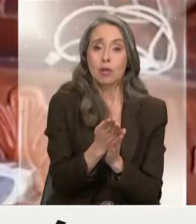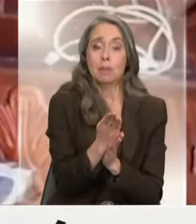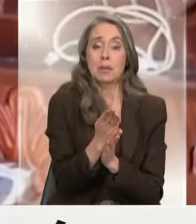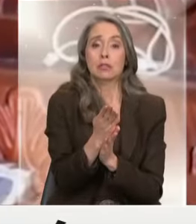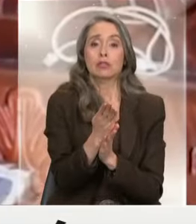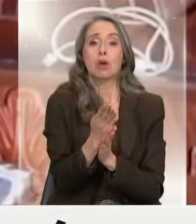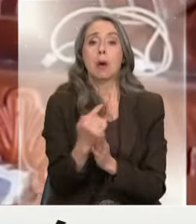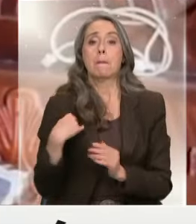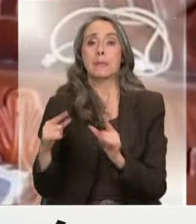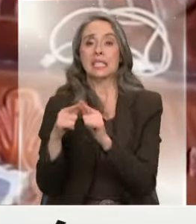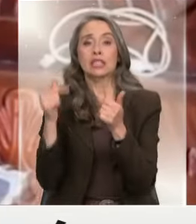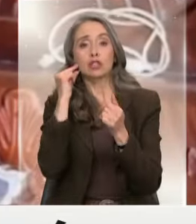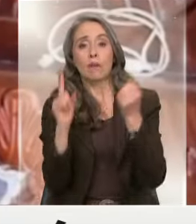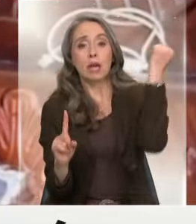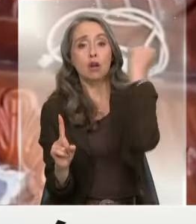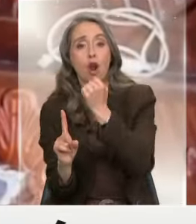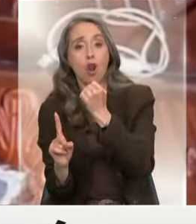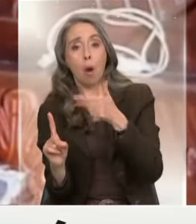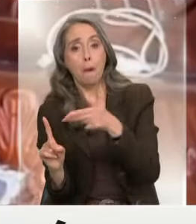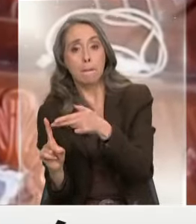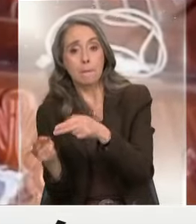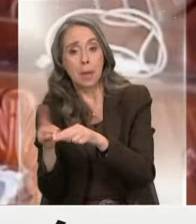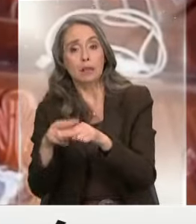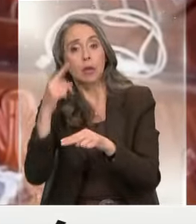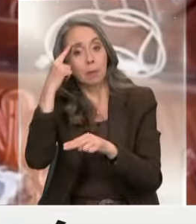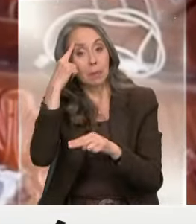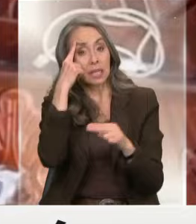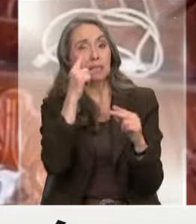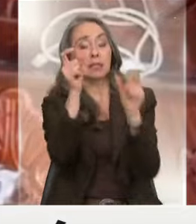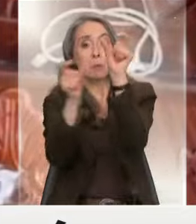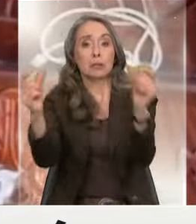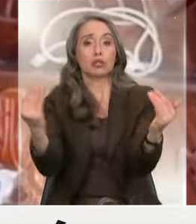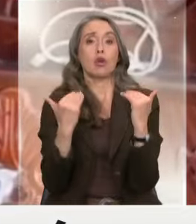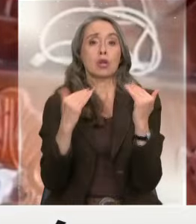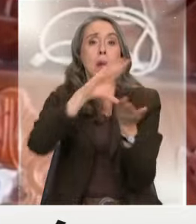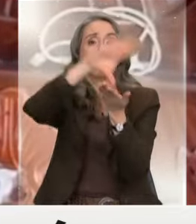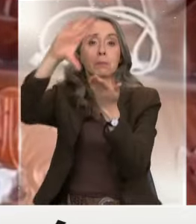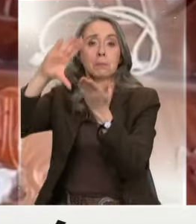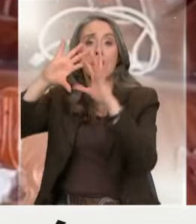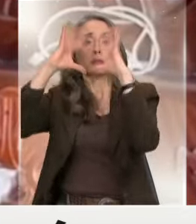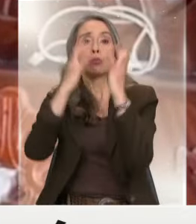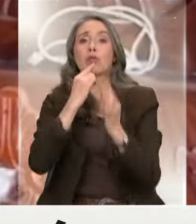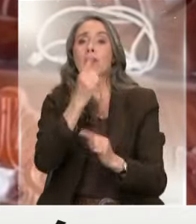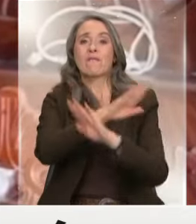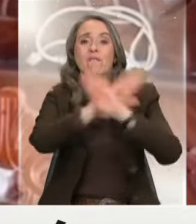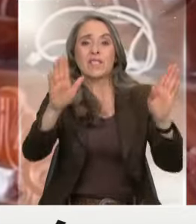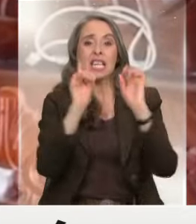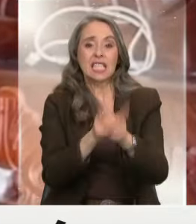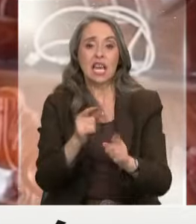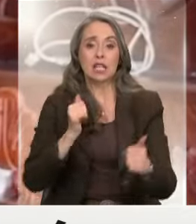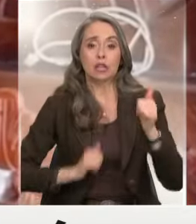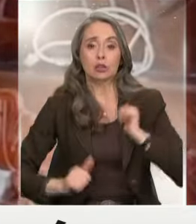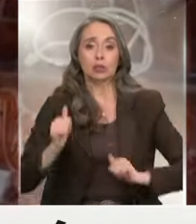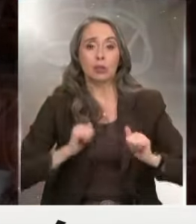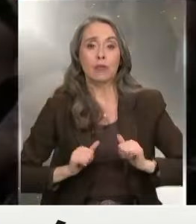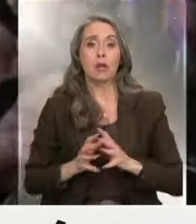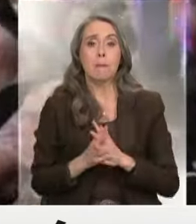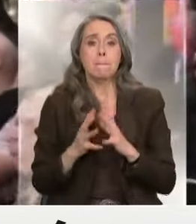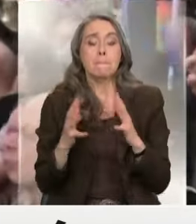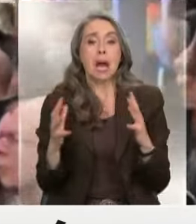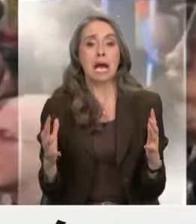el asesinato de mi sobrina, pensábamos que habría simpatía y que el mundo terminaría la guerra, pero el sufrimiento solo